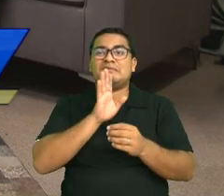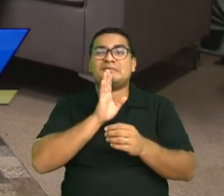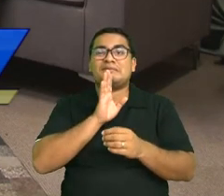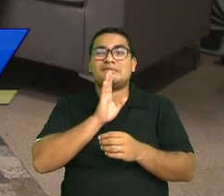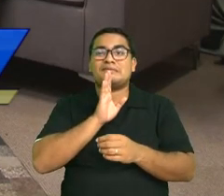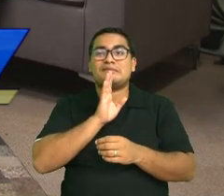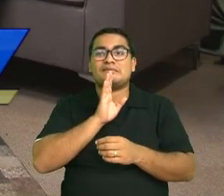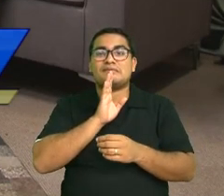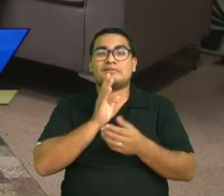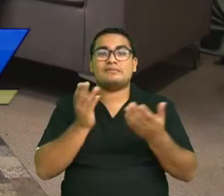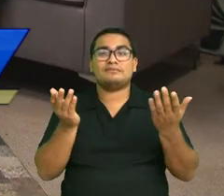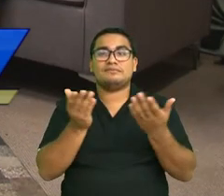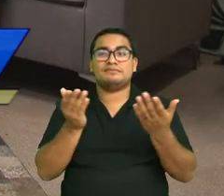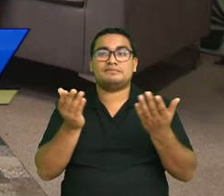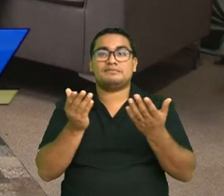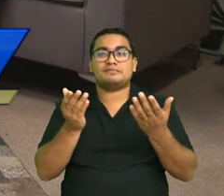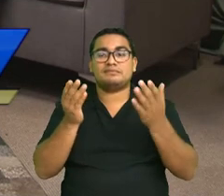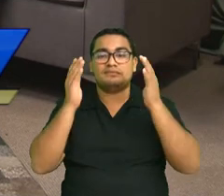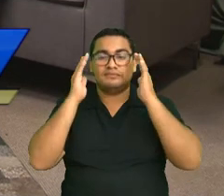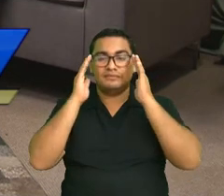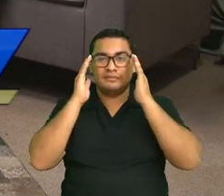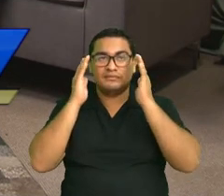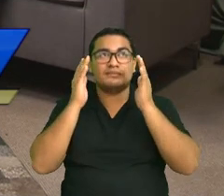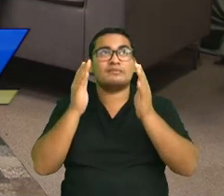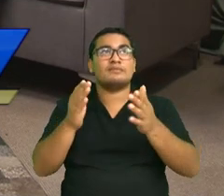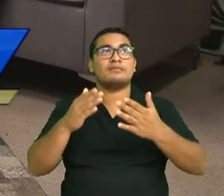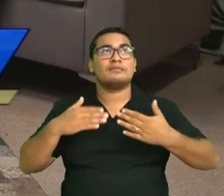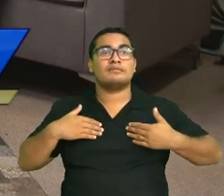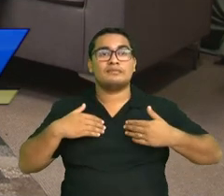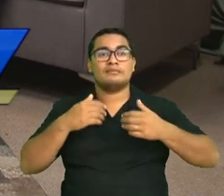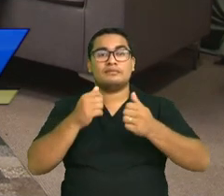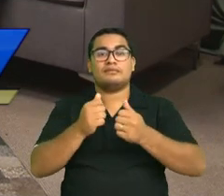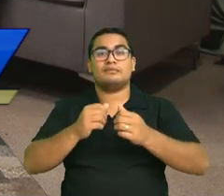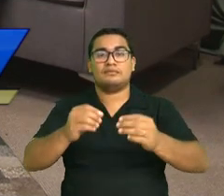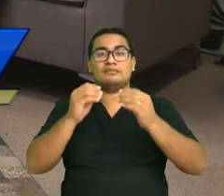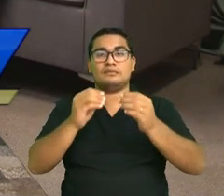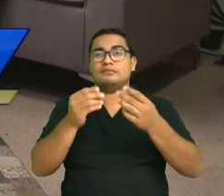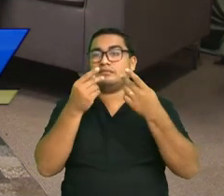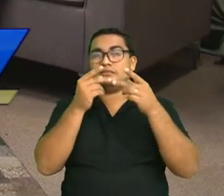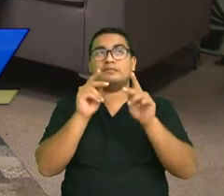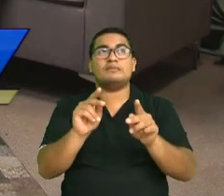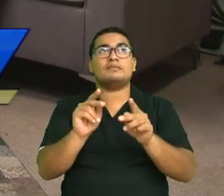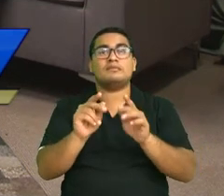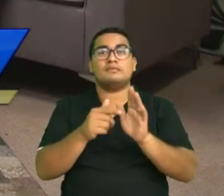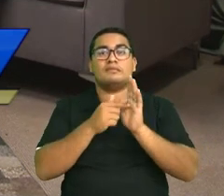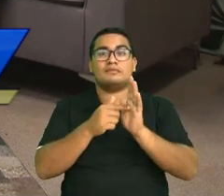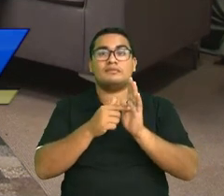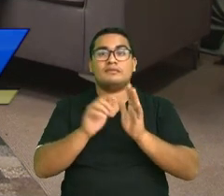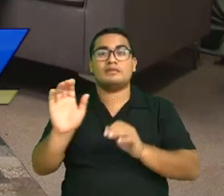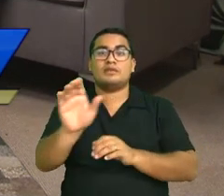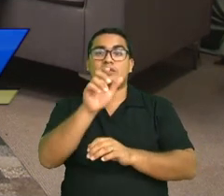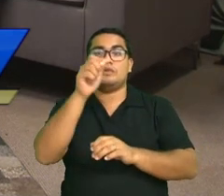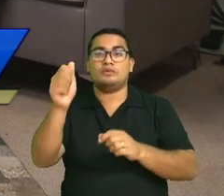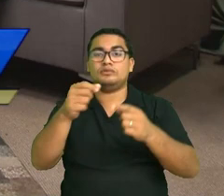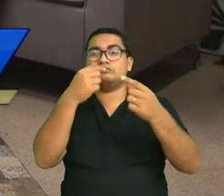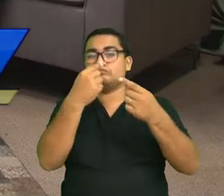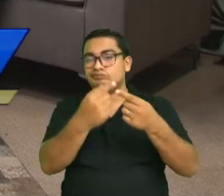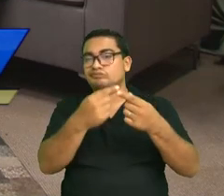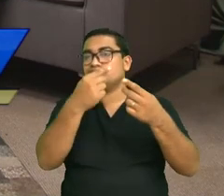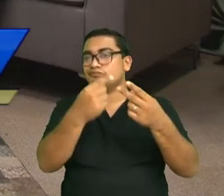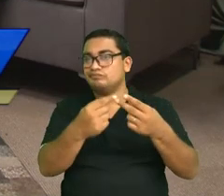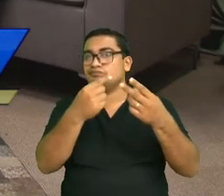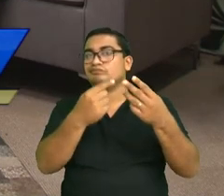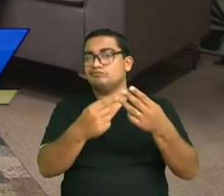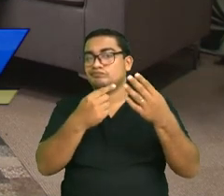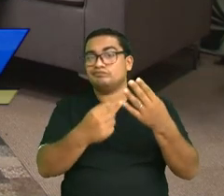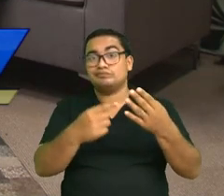parte, digamos, de la atención desde la salud, desde la educación, pero hay otros, digamos, elementos que también